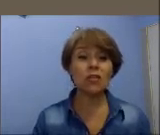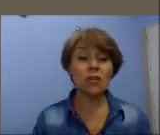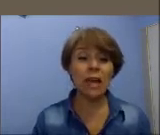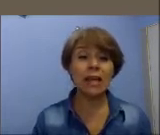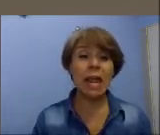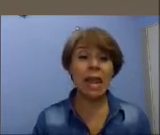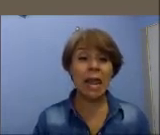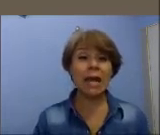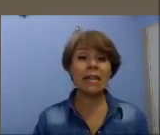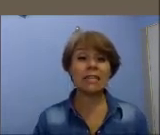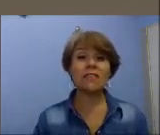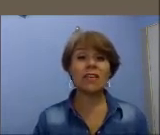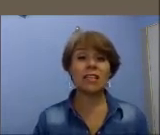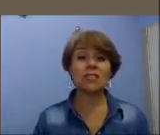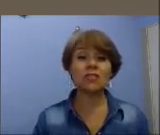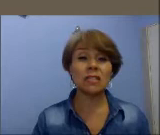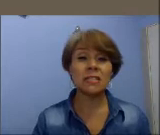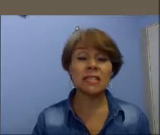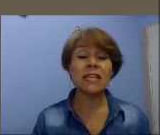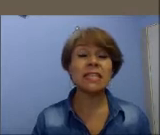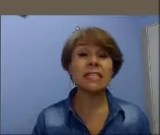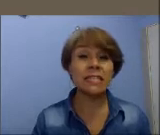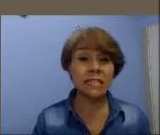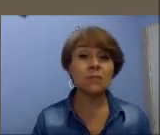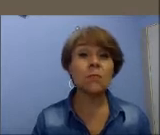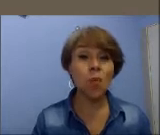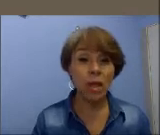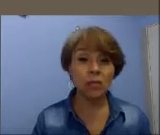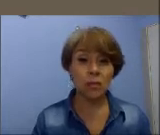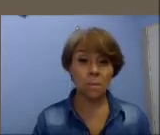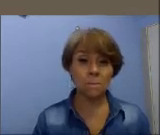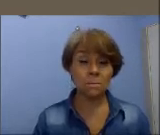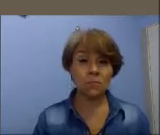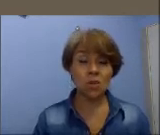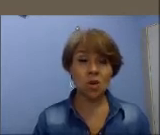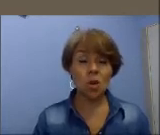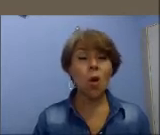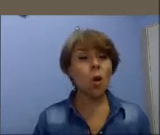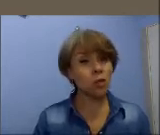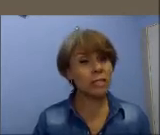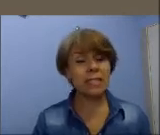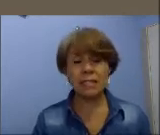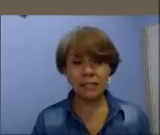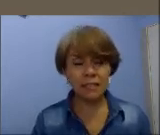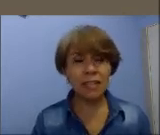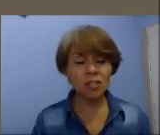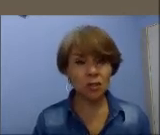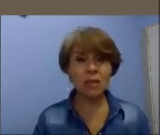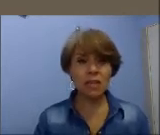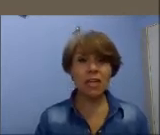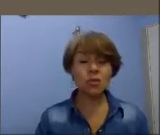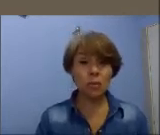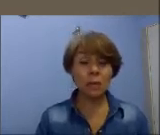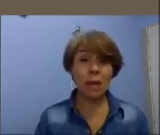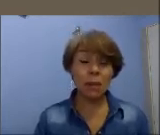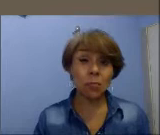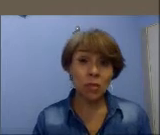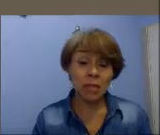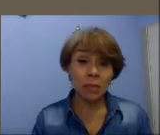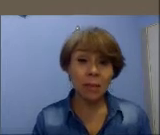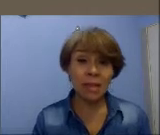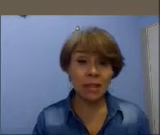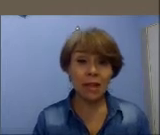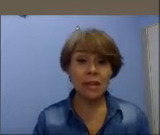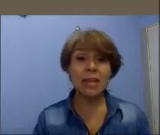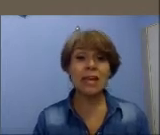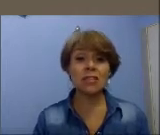a colocar la carita feliz donde dice sí puedo. O si necesitas todavía ayuda para